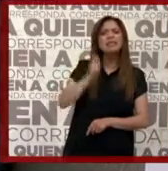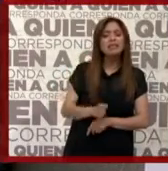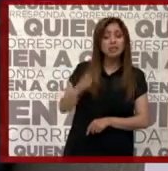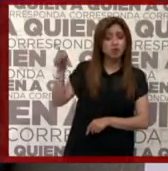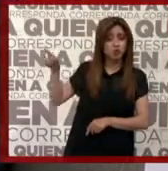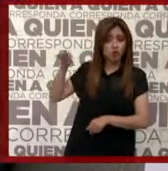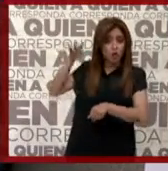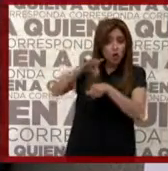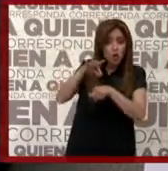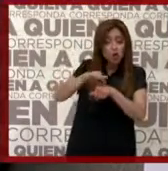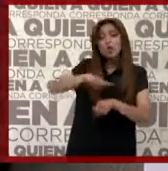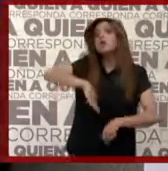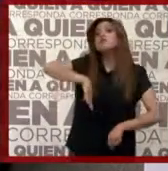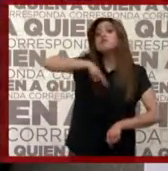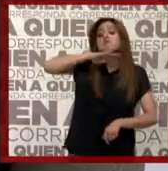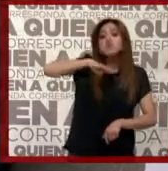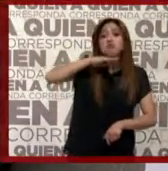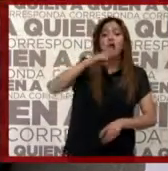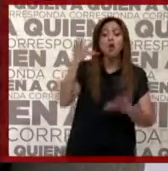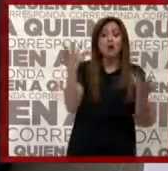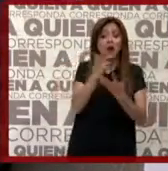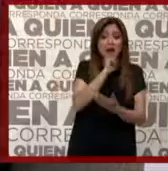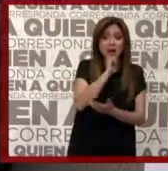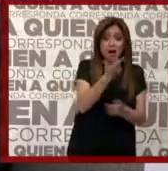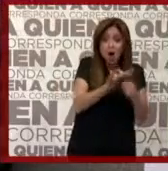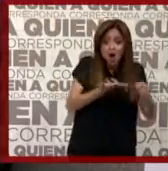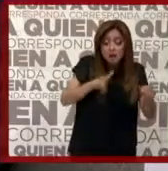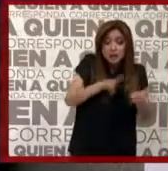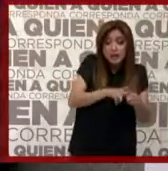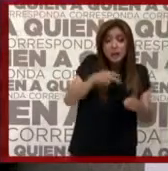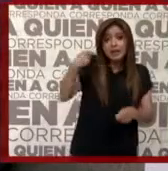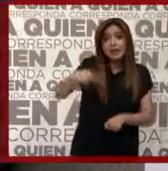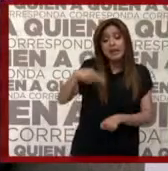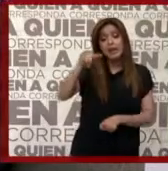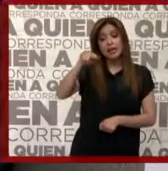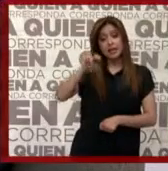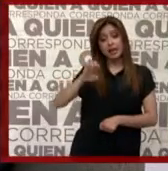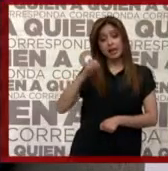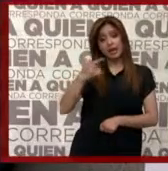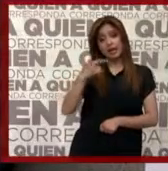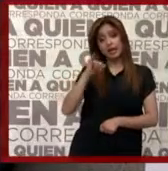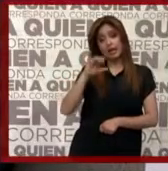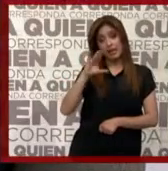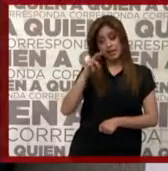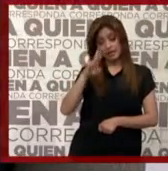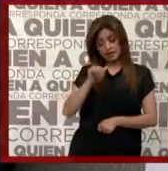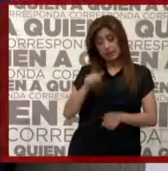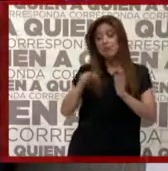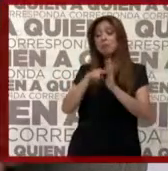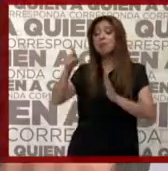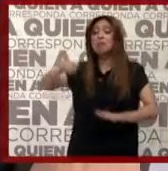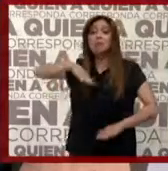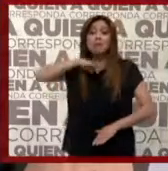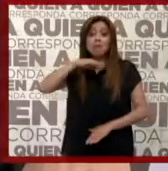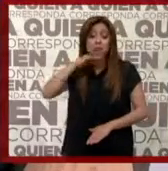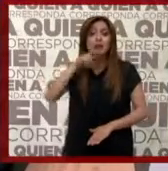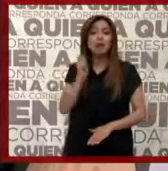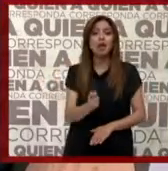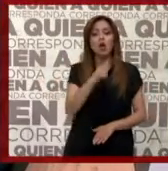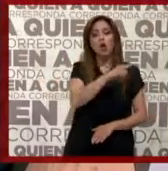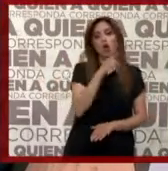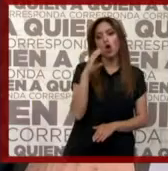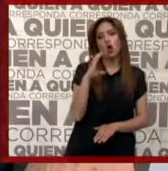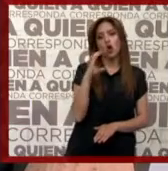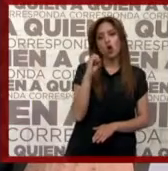valora que el médico hizo algo mal o en un centro hospitalario nos atendió mal y alguien participó en hacerlos algo mal la conamed puede